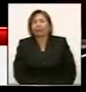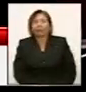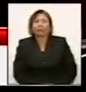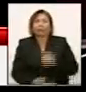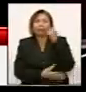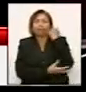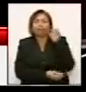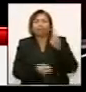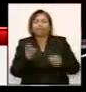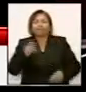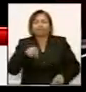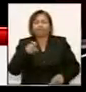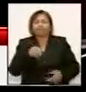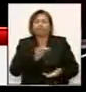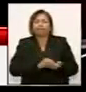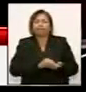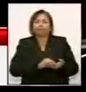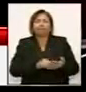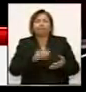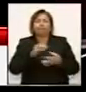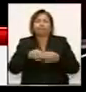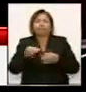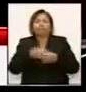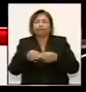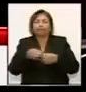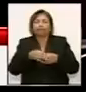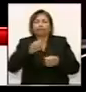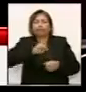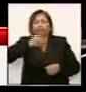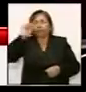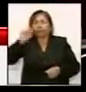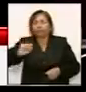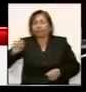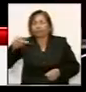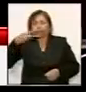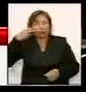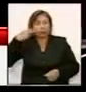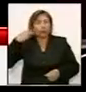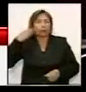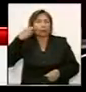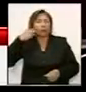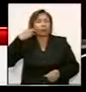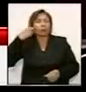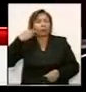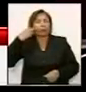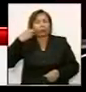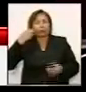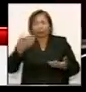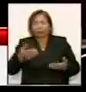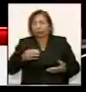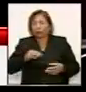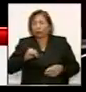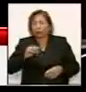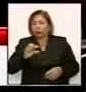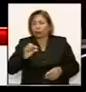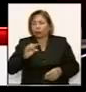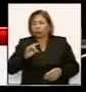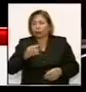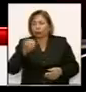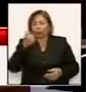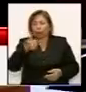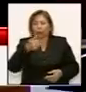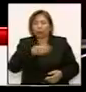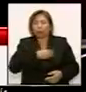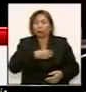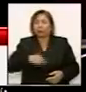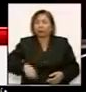pobres porque son los que más necesitan, para los provincianos que están en la sierra, en la selva, en Puno, los que están ahora en Moquegua, en la propia provincia del señor